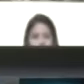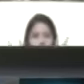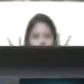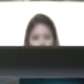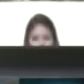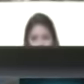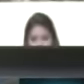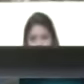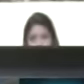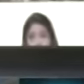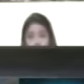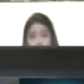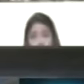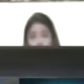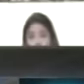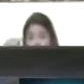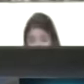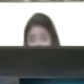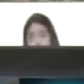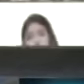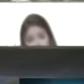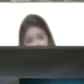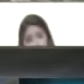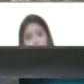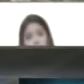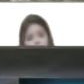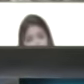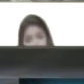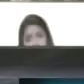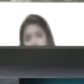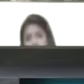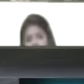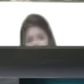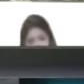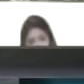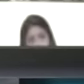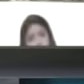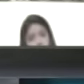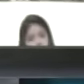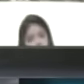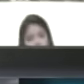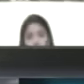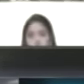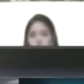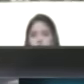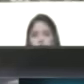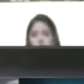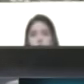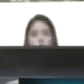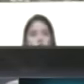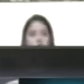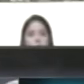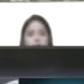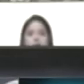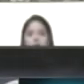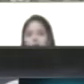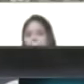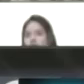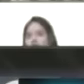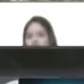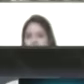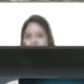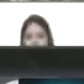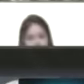Nosotros estuvimos aquí, ciertamente había una situación difícil, no nos podíamos hacer eco de las peticiones